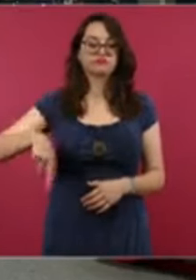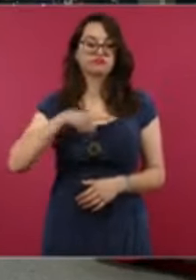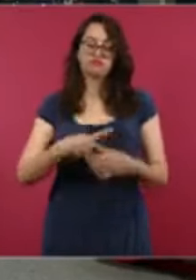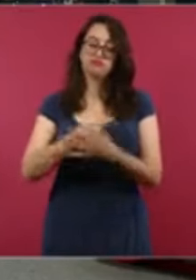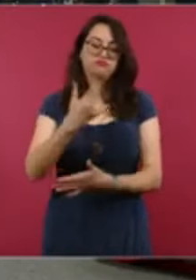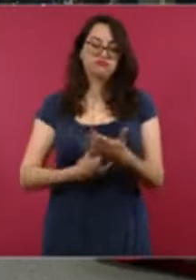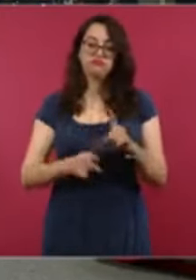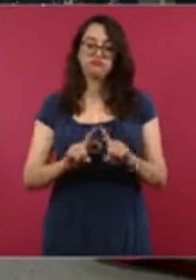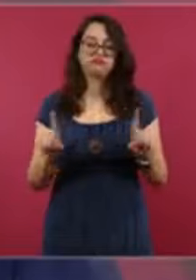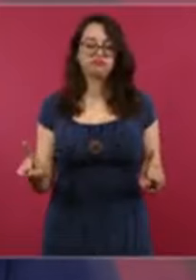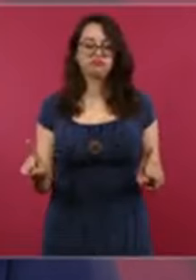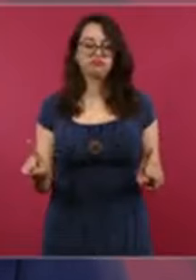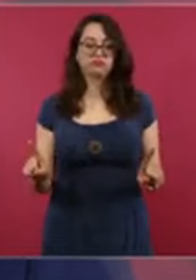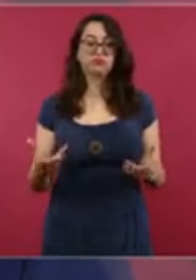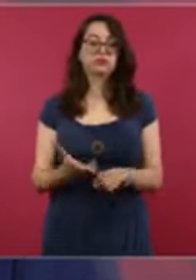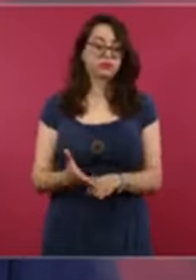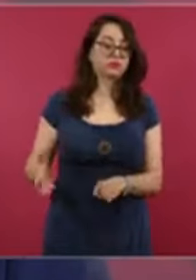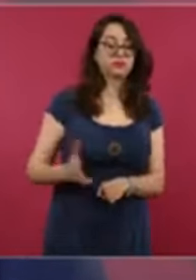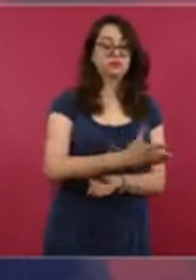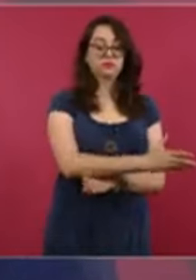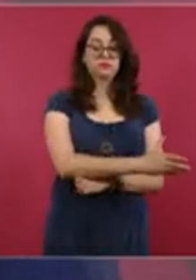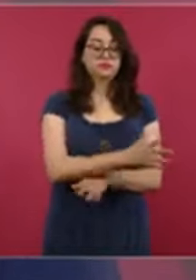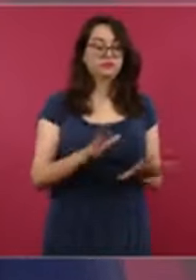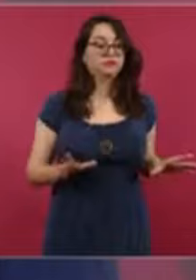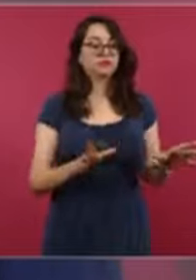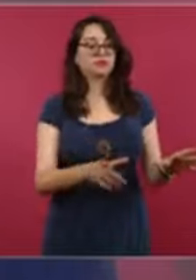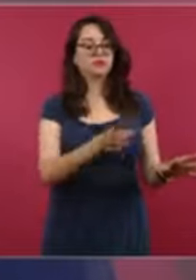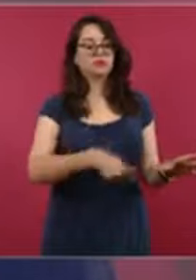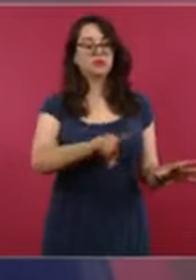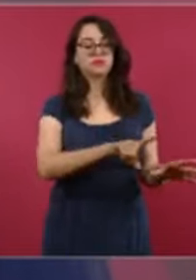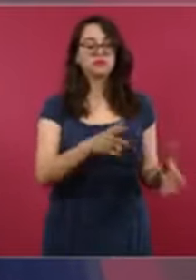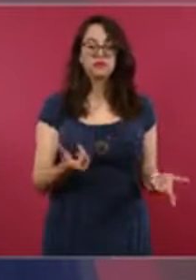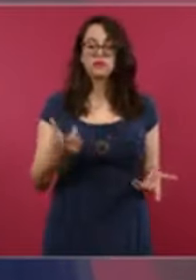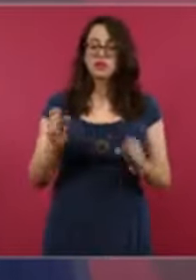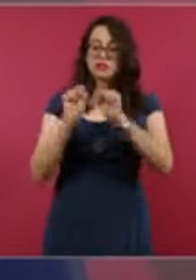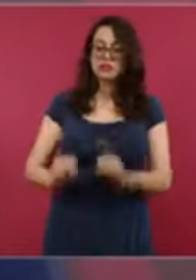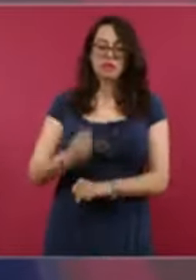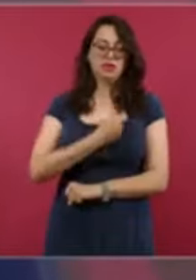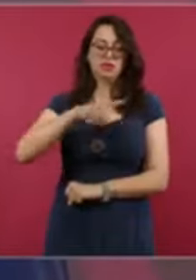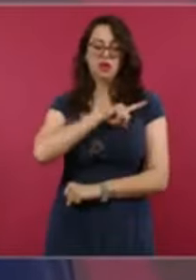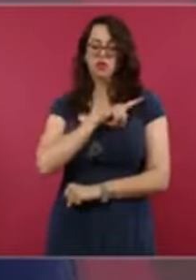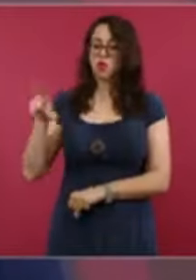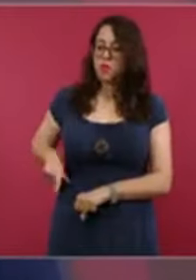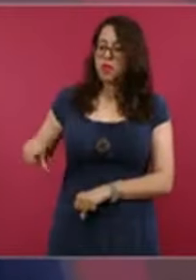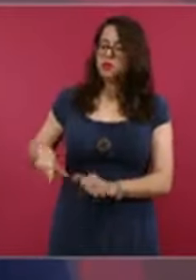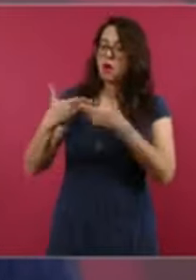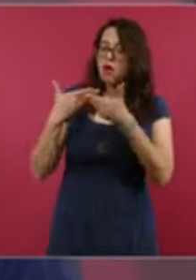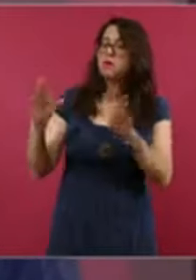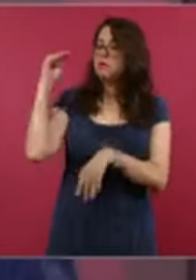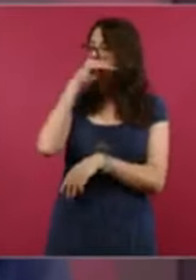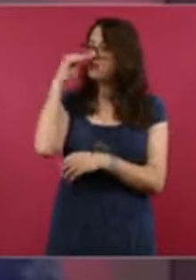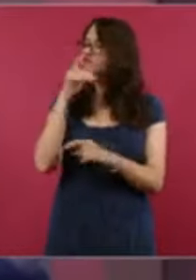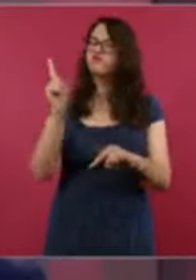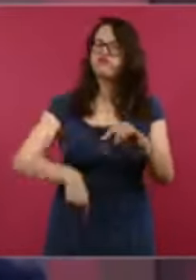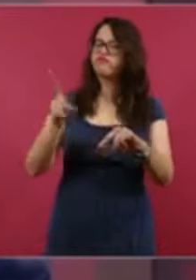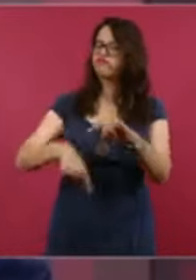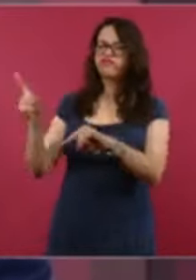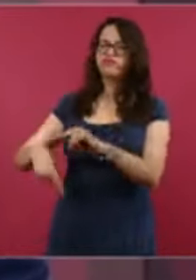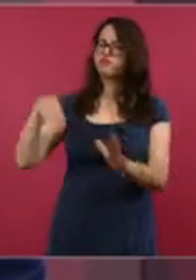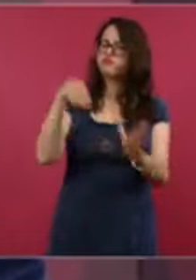diferentes. Ellos apostaron durante mucho tiempo a destruir todo el sistema de salud pública. Lo mismo que hicieron y se